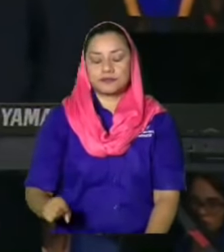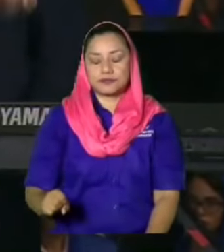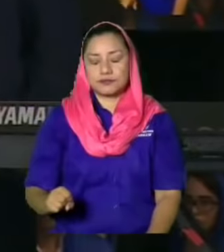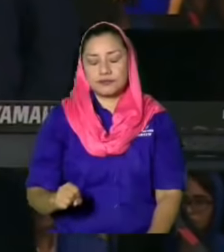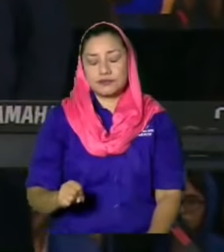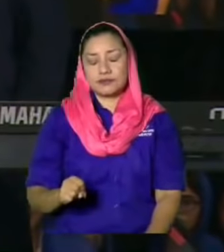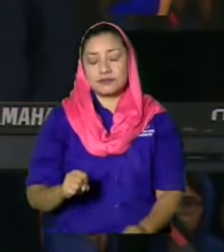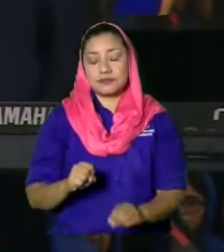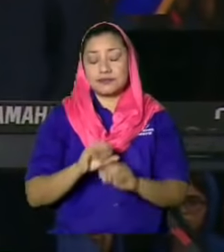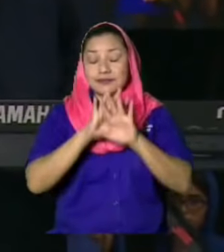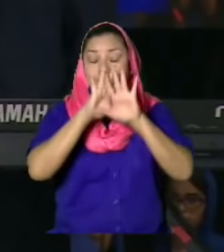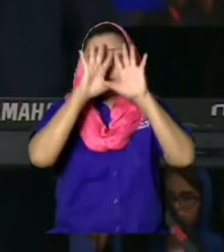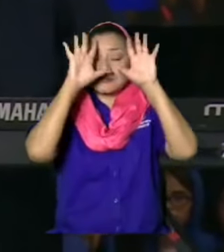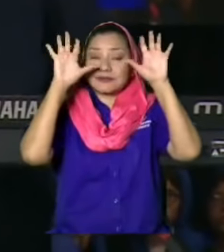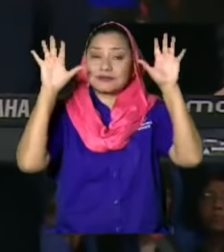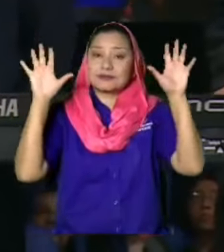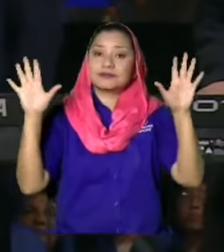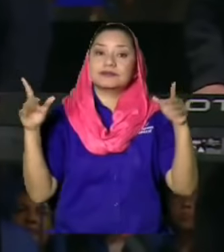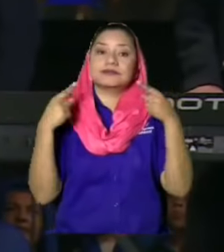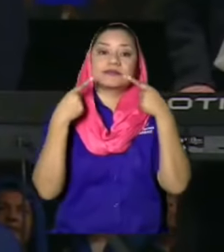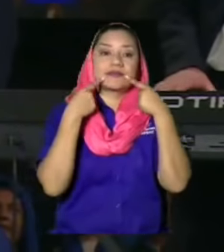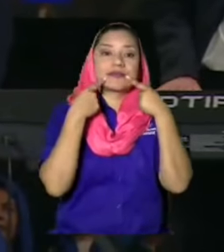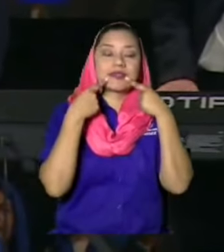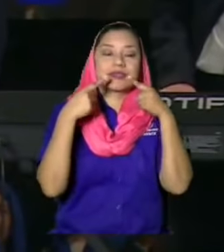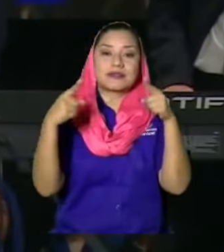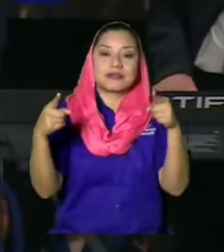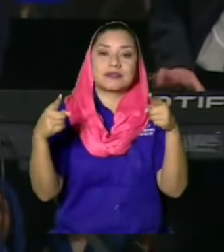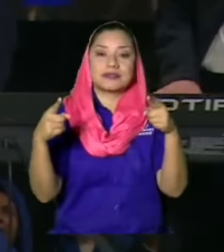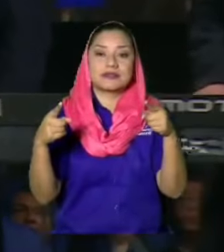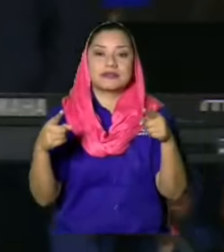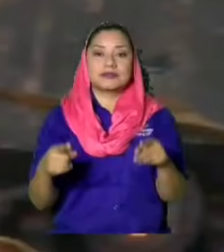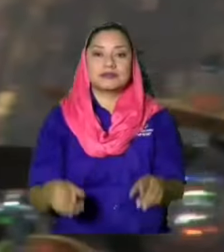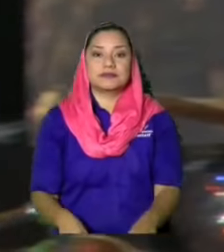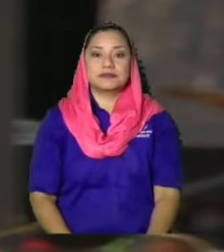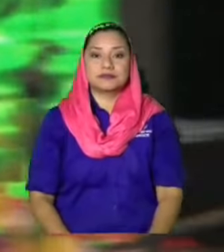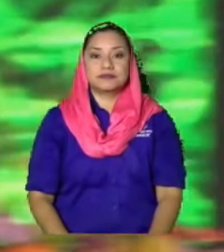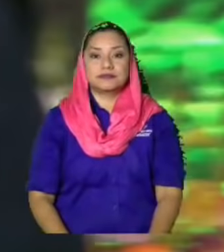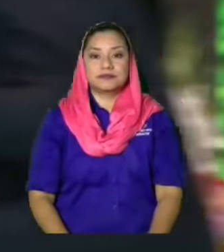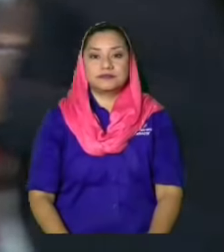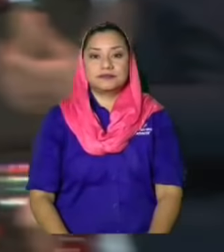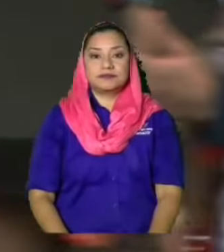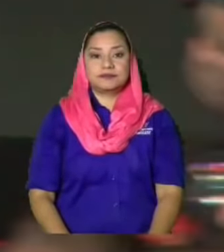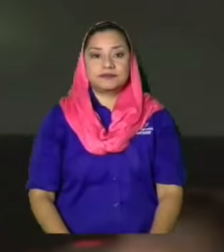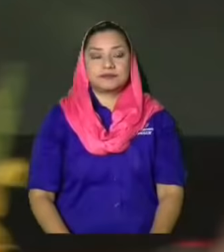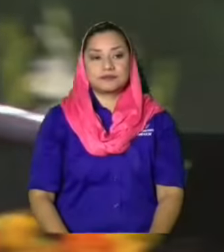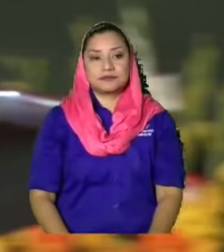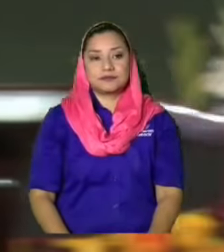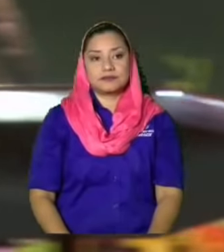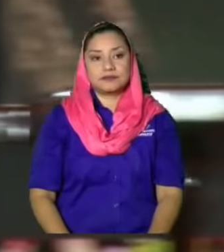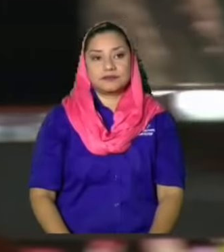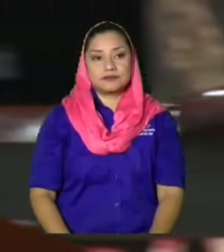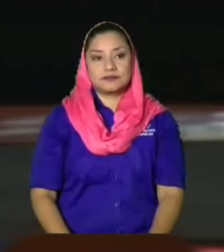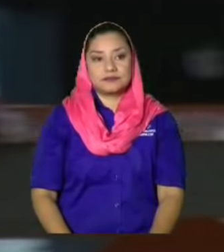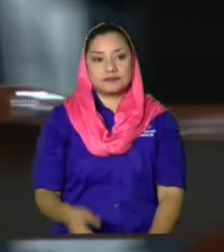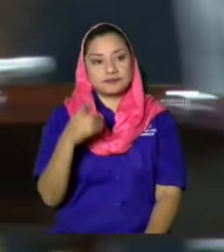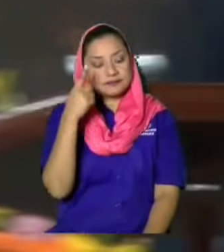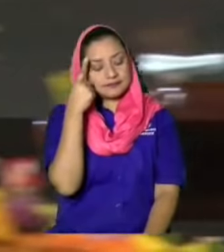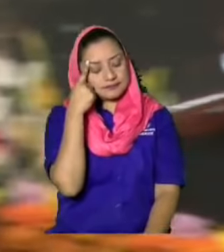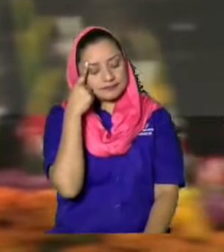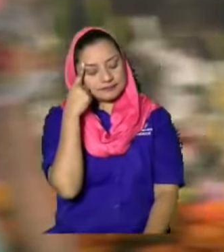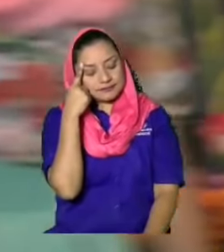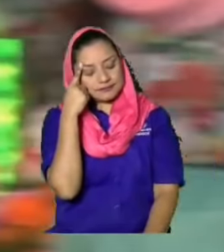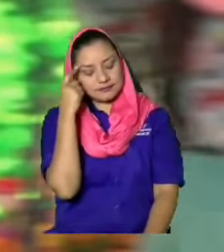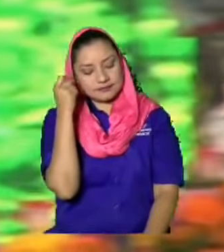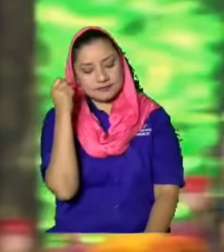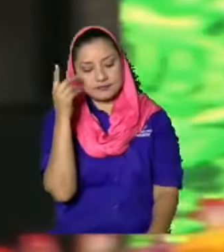donde, hermano, aleluya, anuncio la salida. A la salida. Oh, no habías entendido el plan de